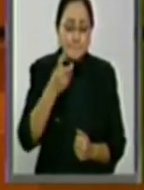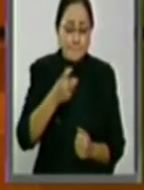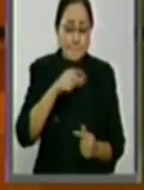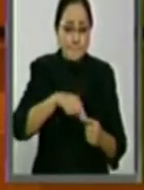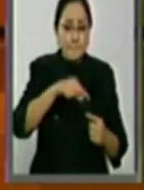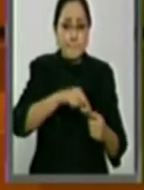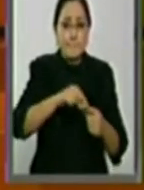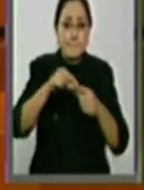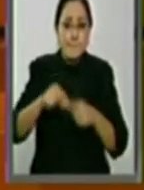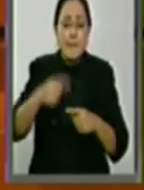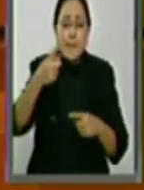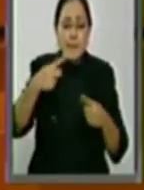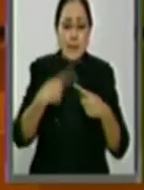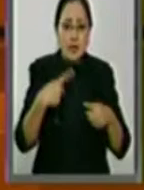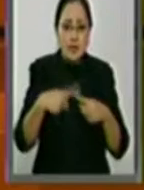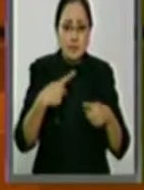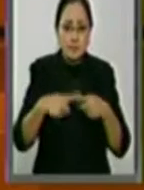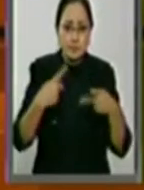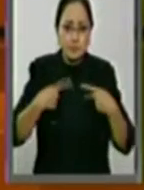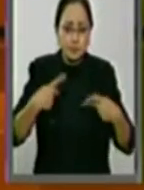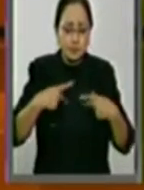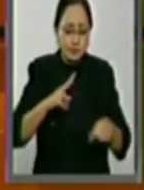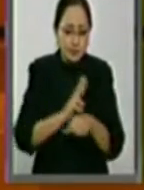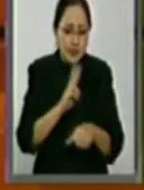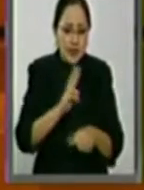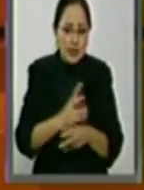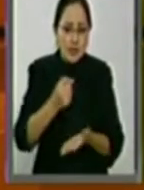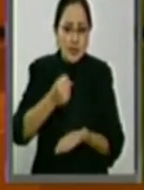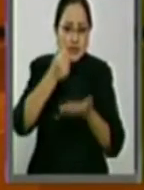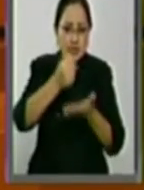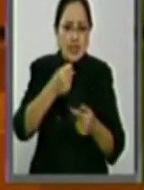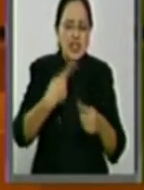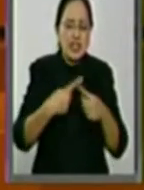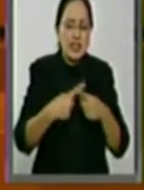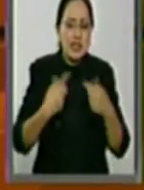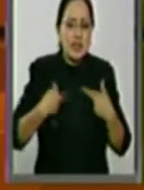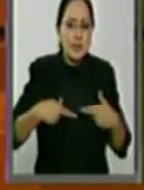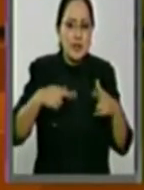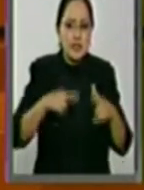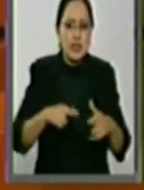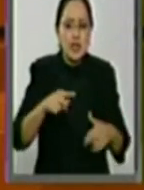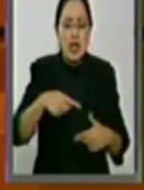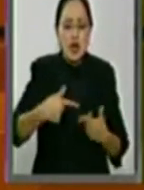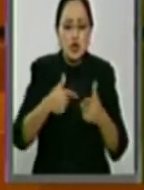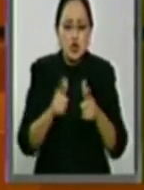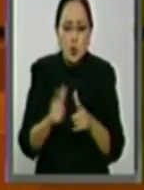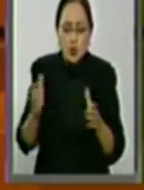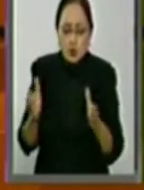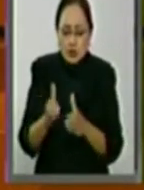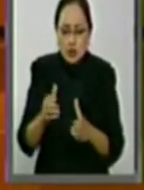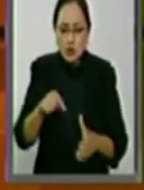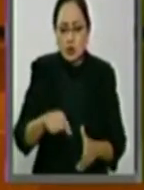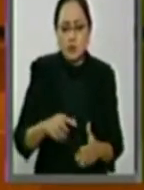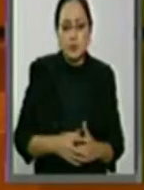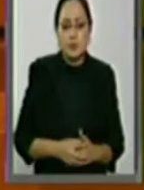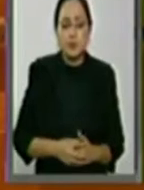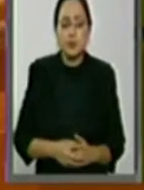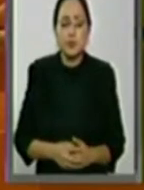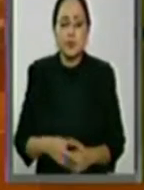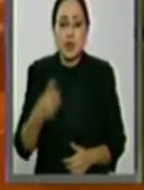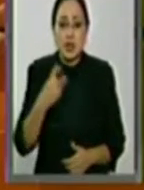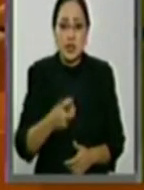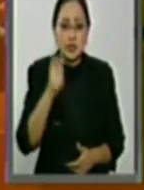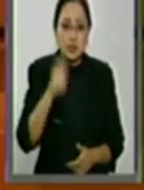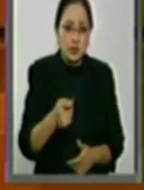a quien vigile el presupuesto, a quien represente a las minorías. Se trata de un